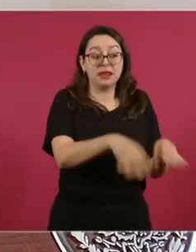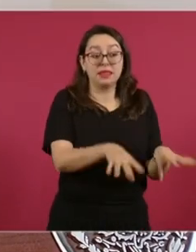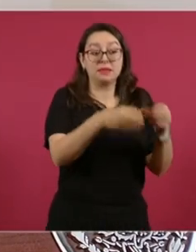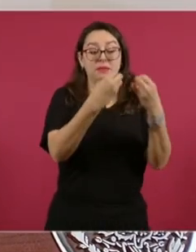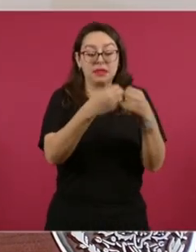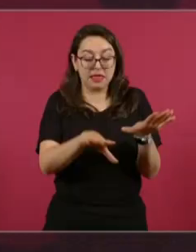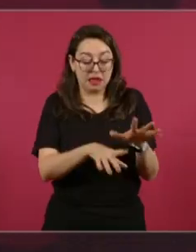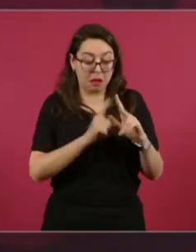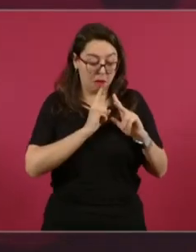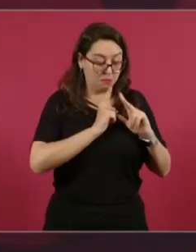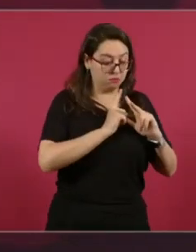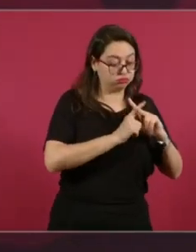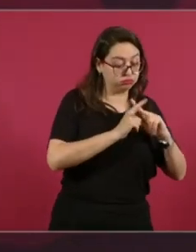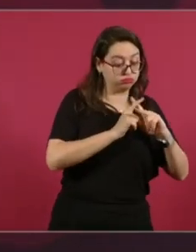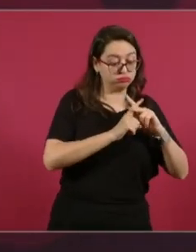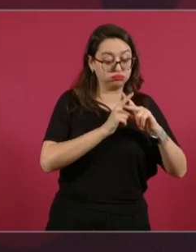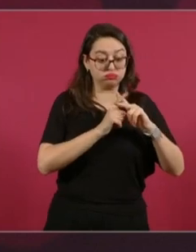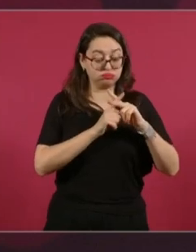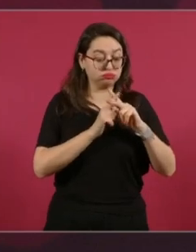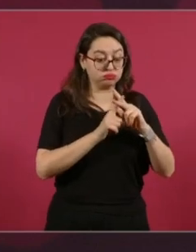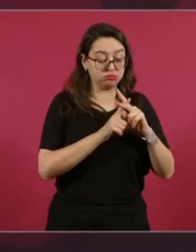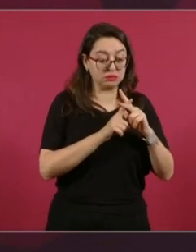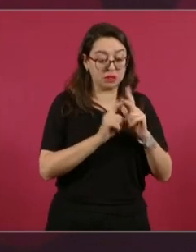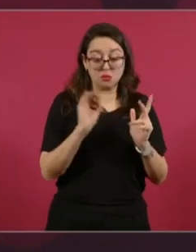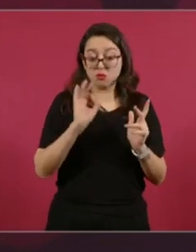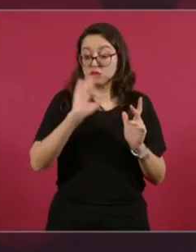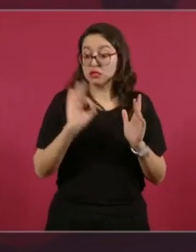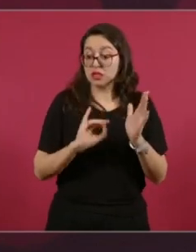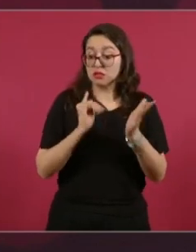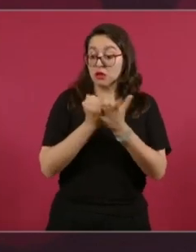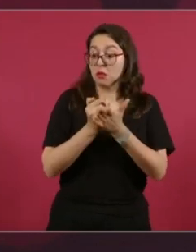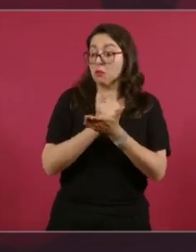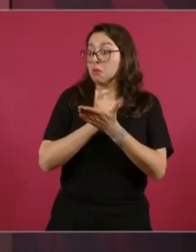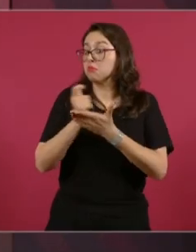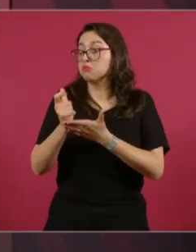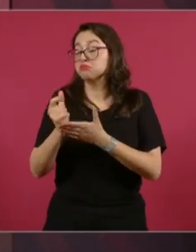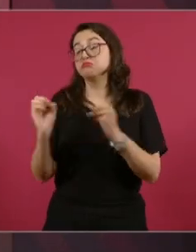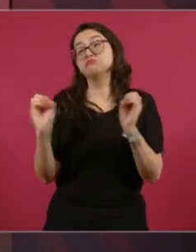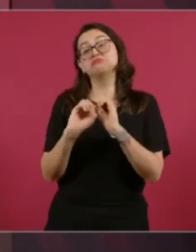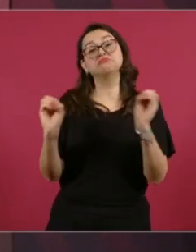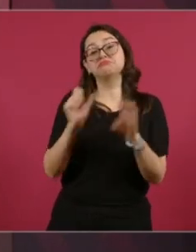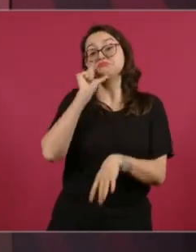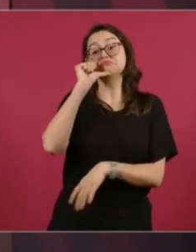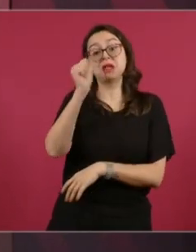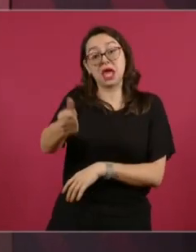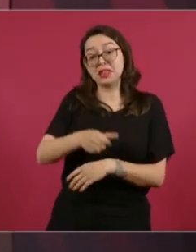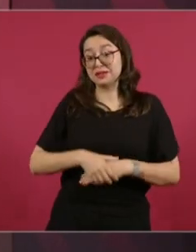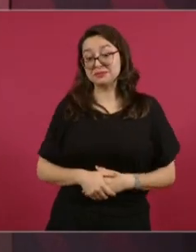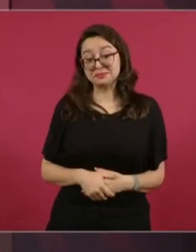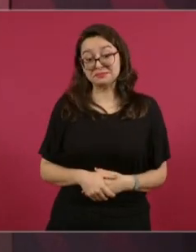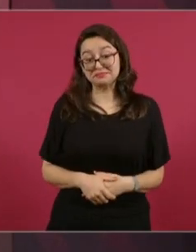al final el resultado era cero ganancias, y por lo mismo